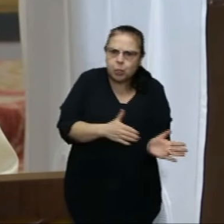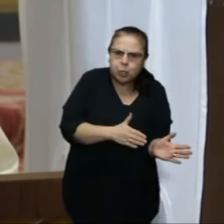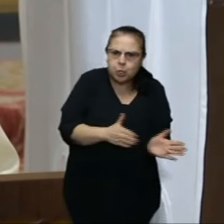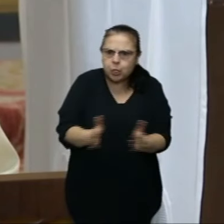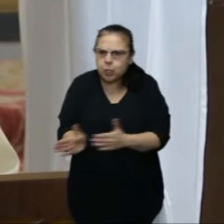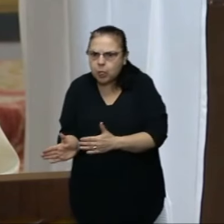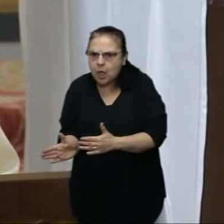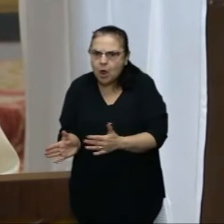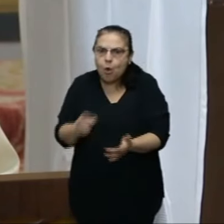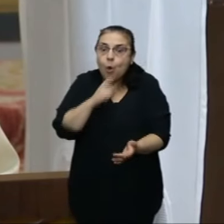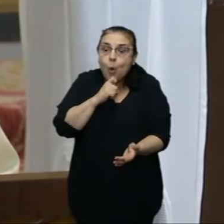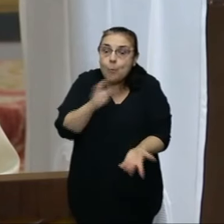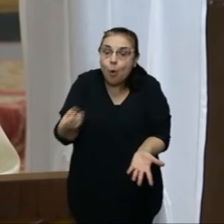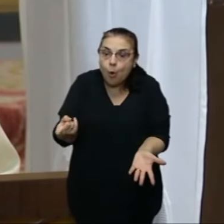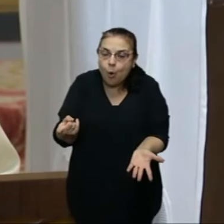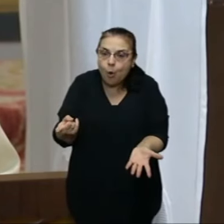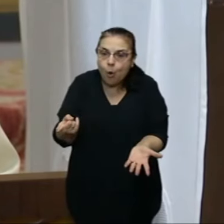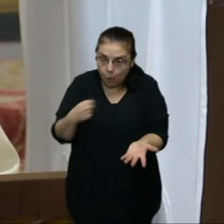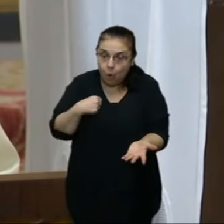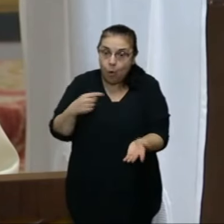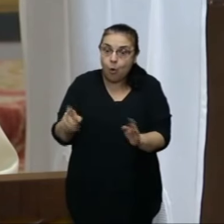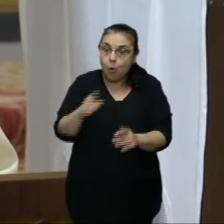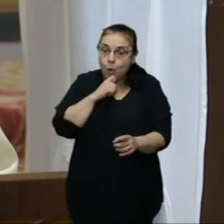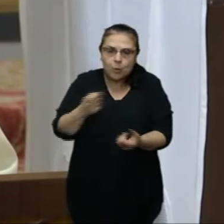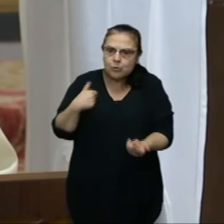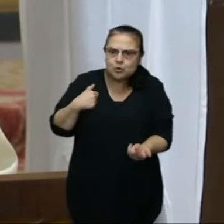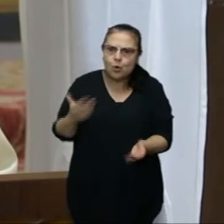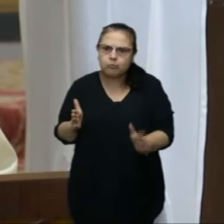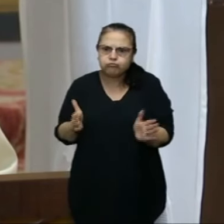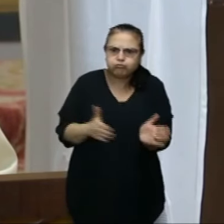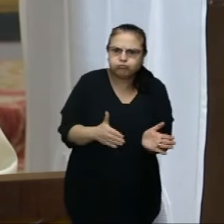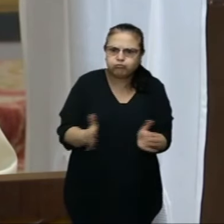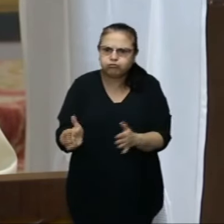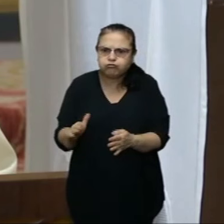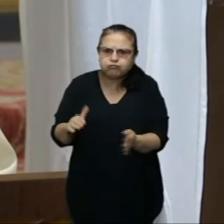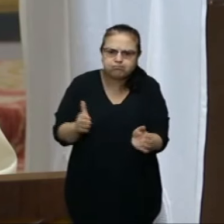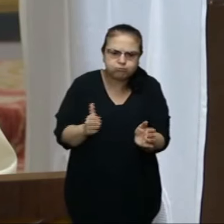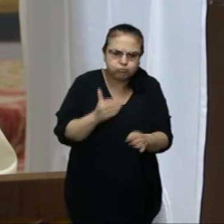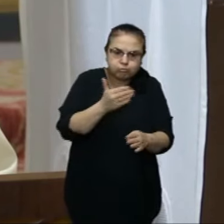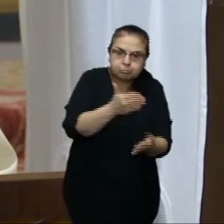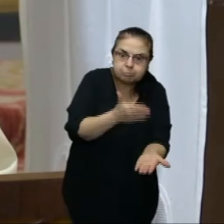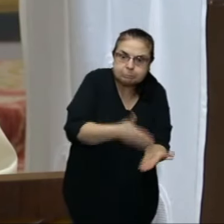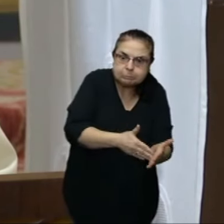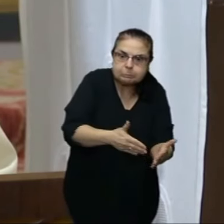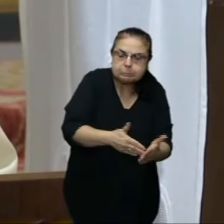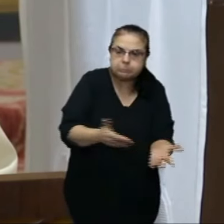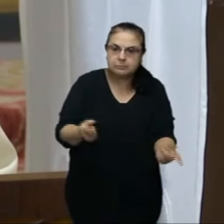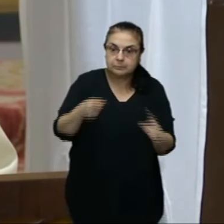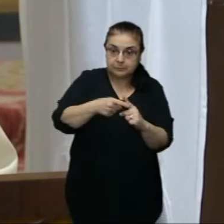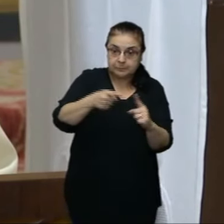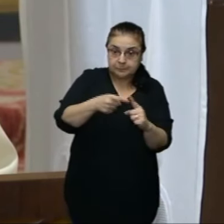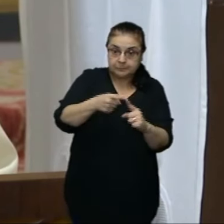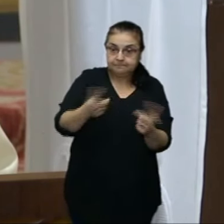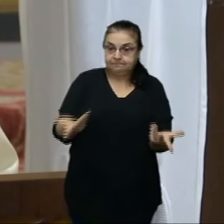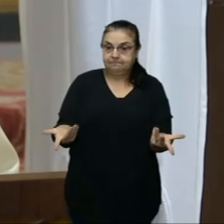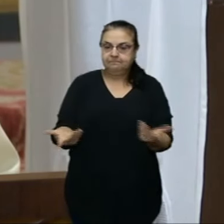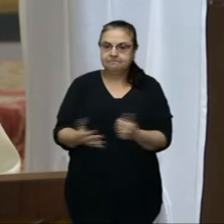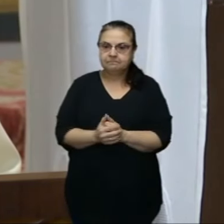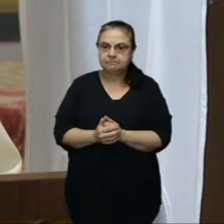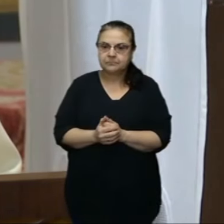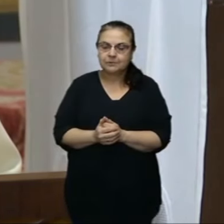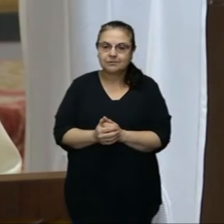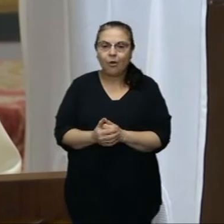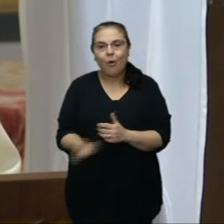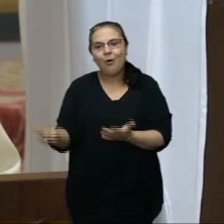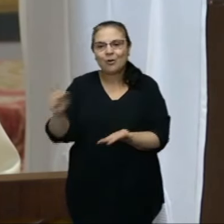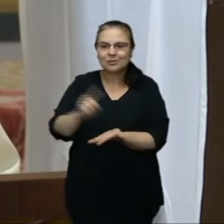se quiere, cómo llegar a ese destino que el Señor ha forjado para nosotros. Y es de nuevo